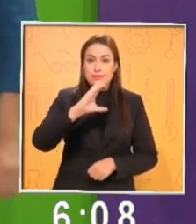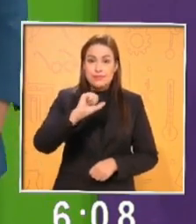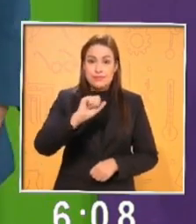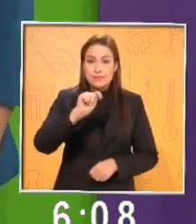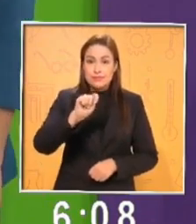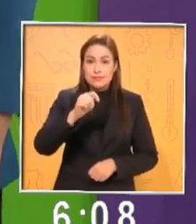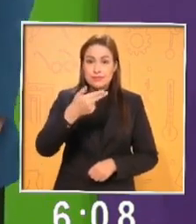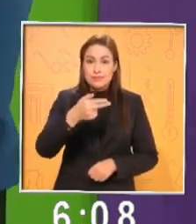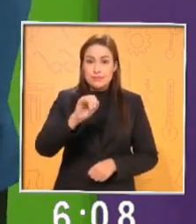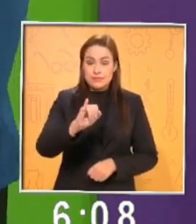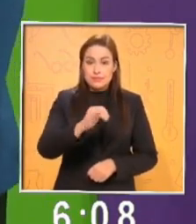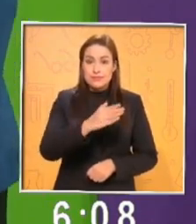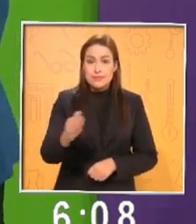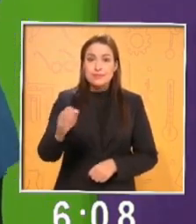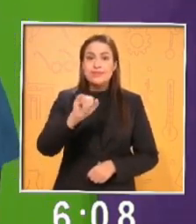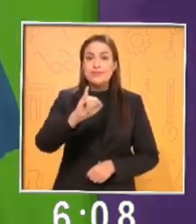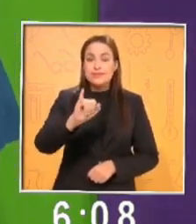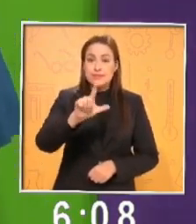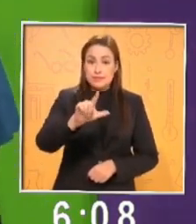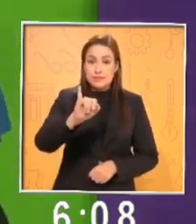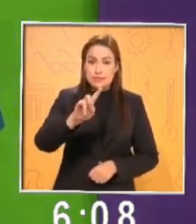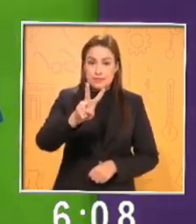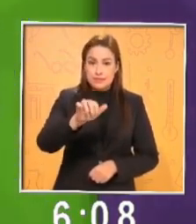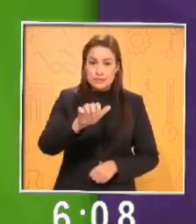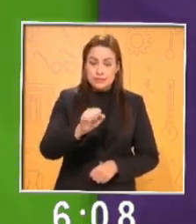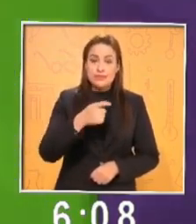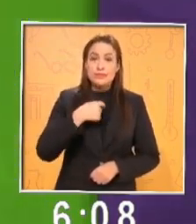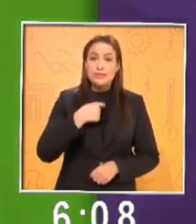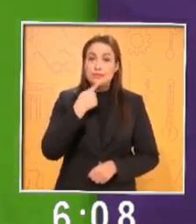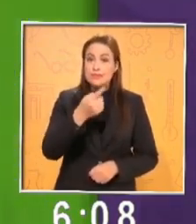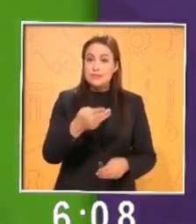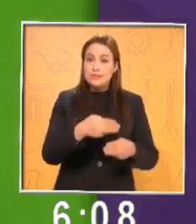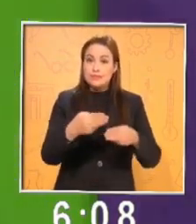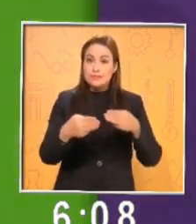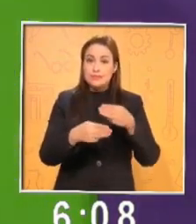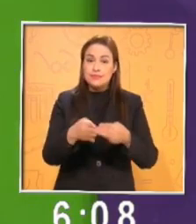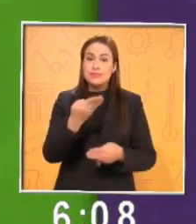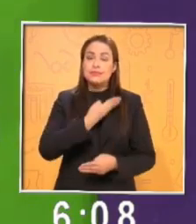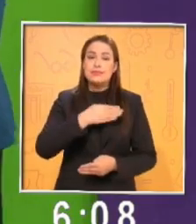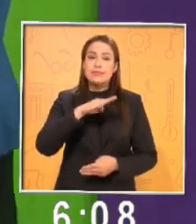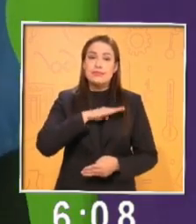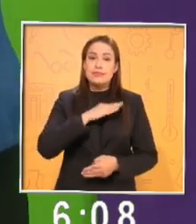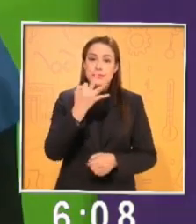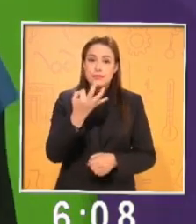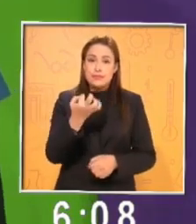asignatura de español en tercero de secundaria. Vamos a iniciar.